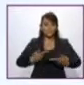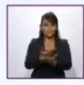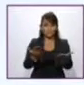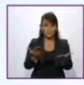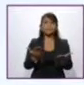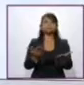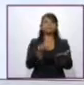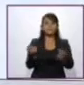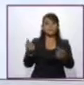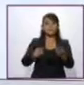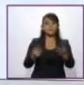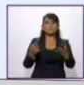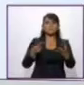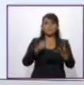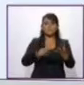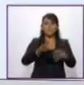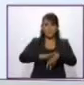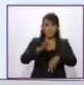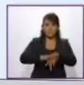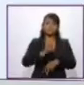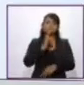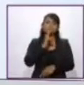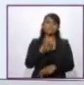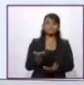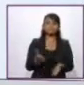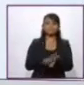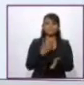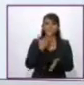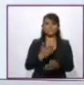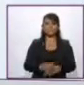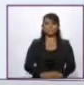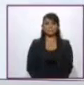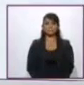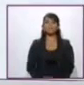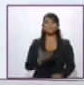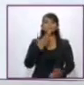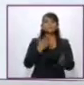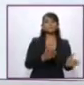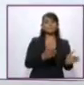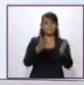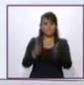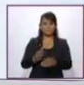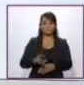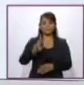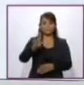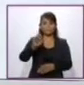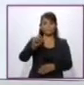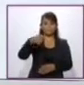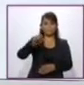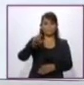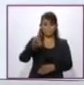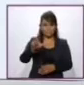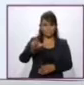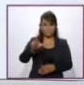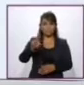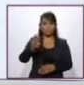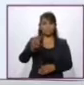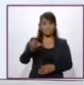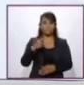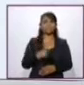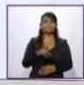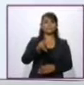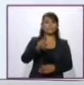mejor. Gracias, gracias, candidata. Ahora la pregunta es para Raquel Ruiz de Santiago Álvarez, la candidata del